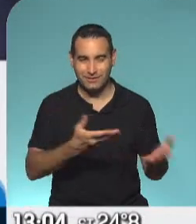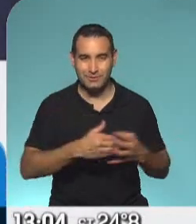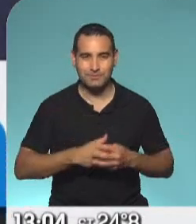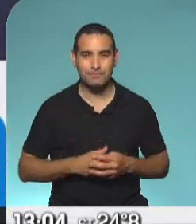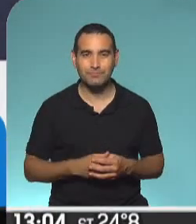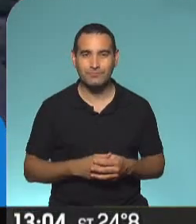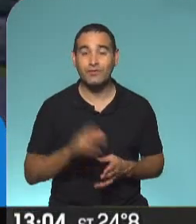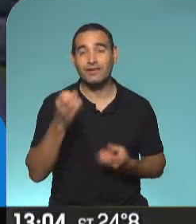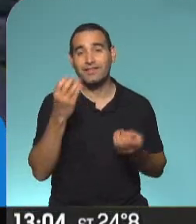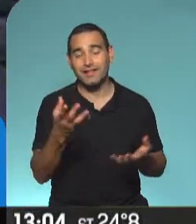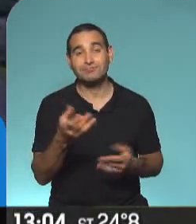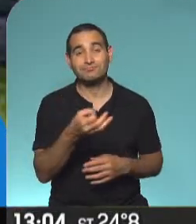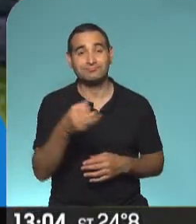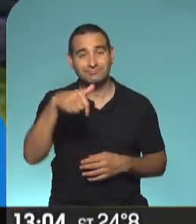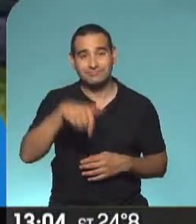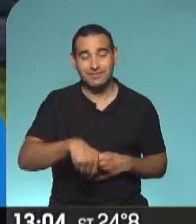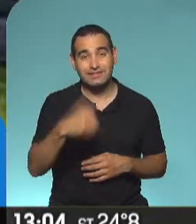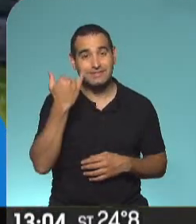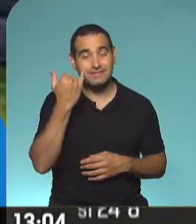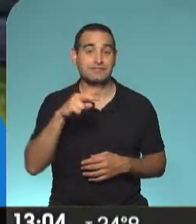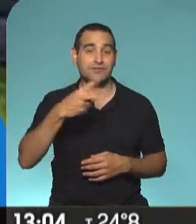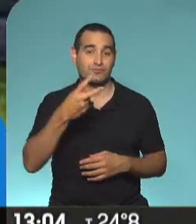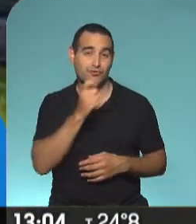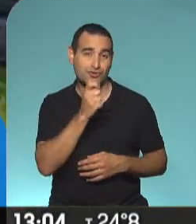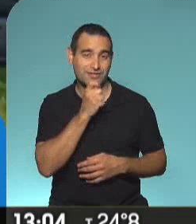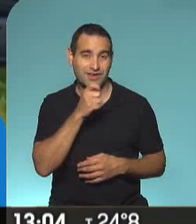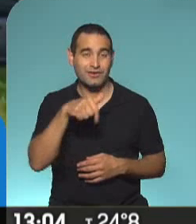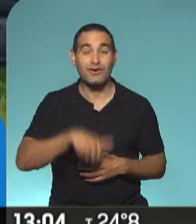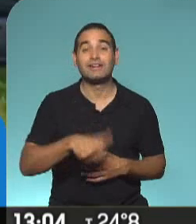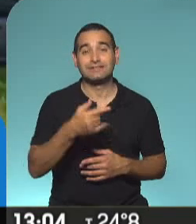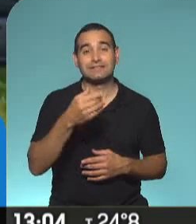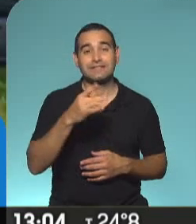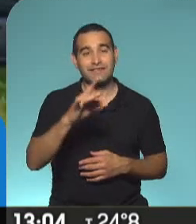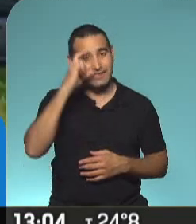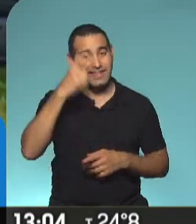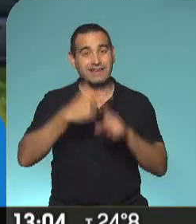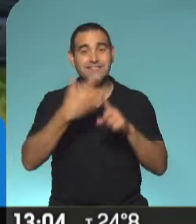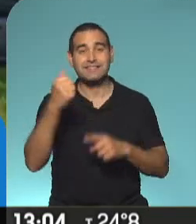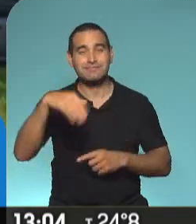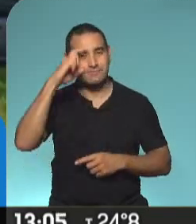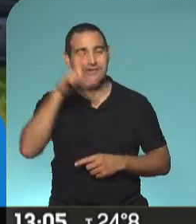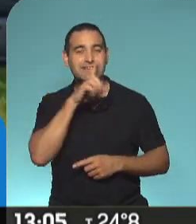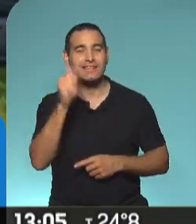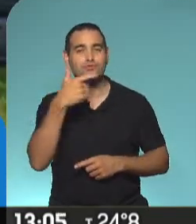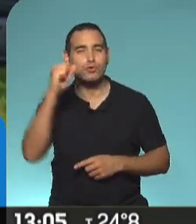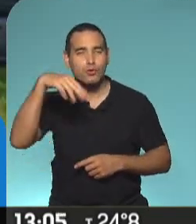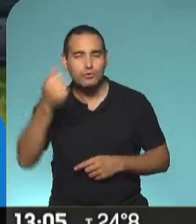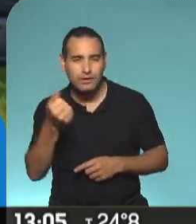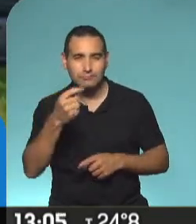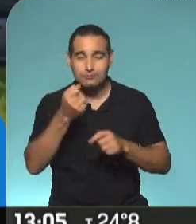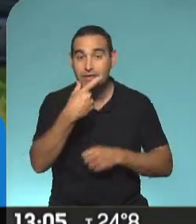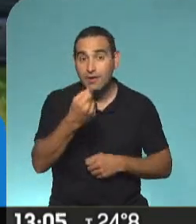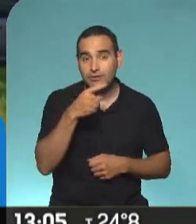Bienvenidos ustedes, por supuesto, a esta primera, segunda edición. Silvia, Alejandro, dexametasona es el tema del día, es un título que está